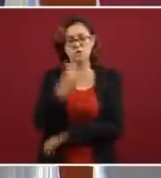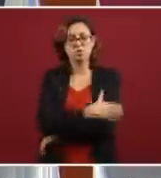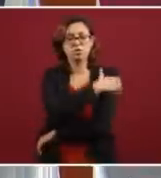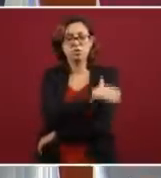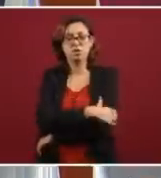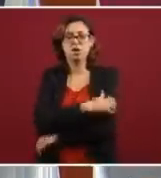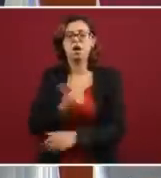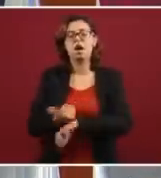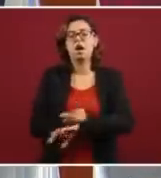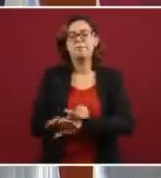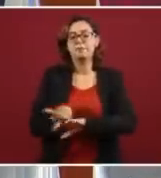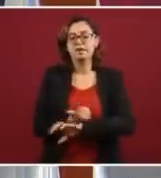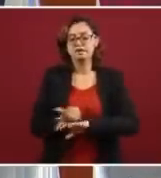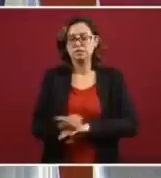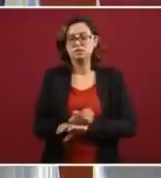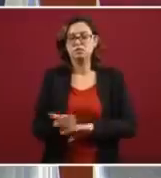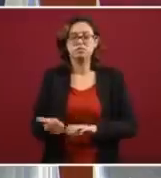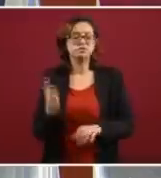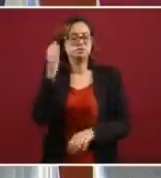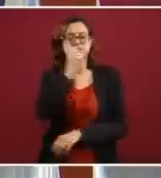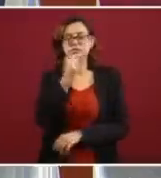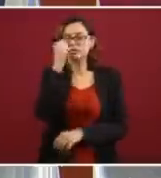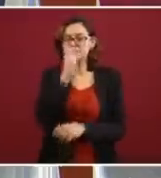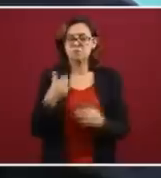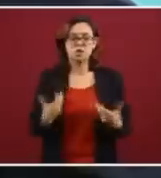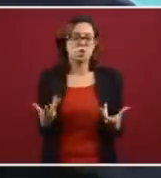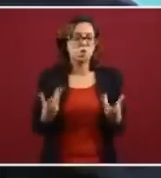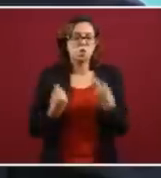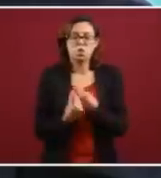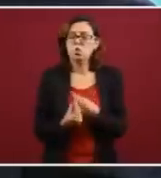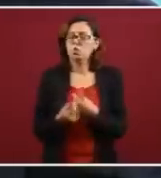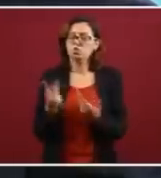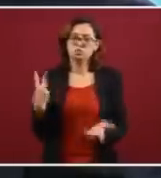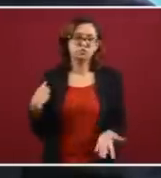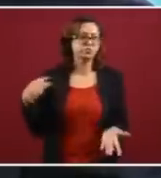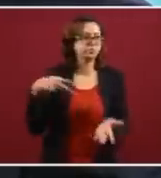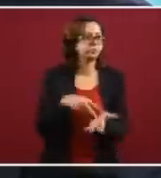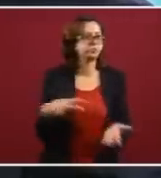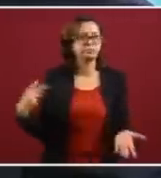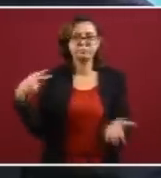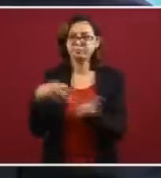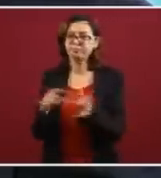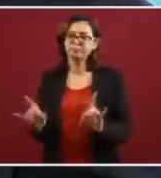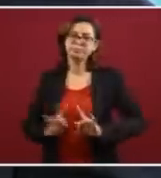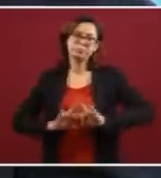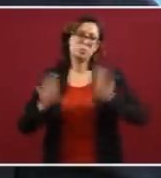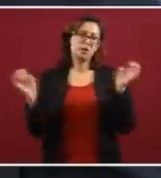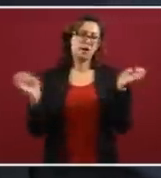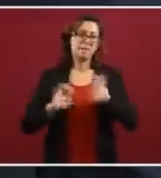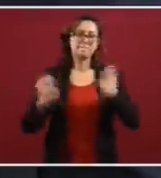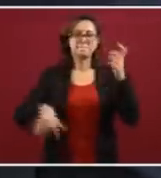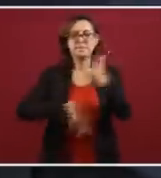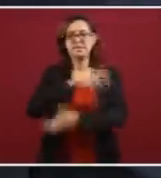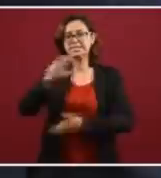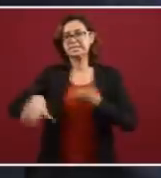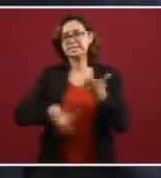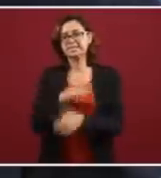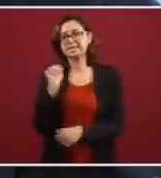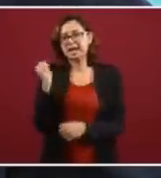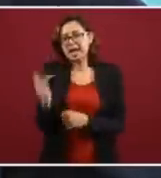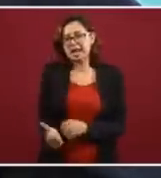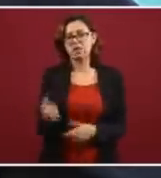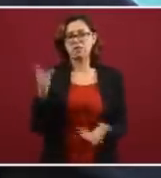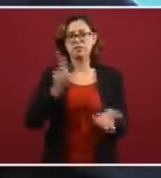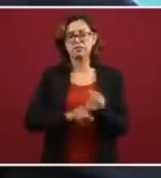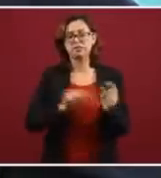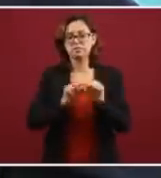color amarillo y está presente prácticamente en todas las operaciones de emergencia y desastre en nuestro